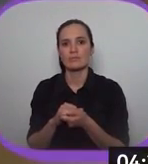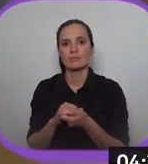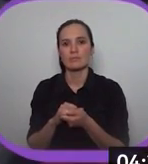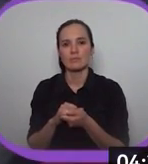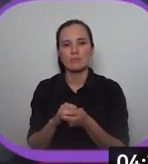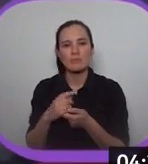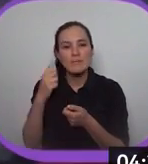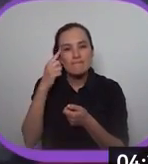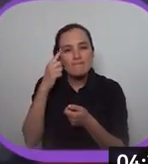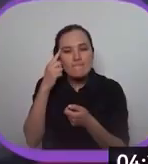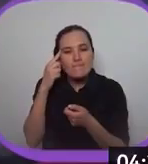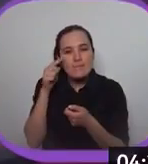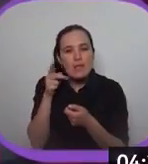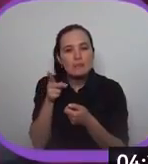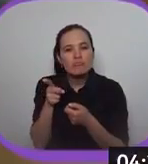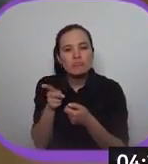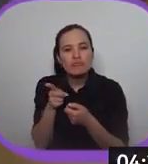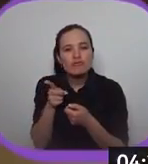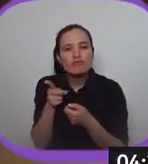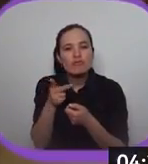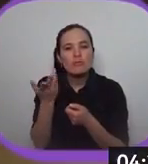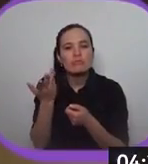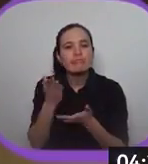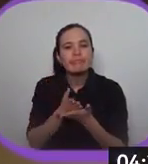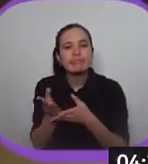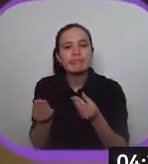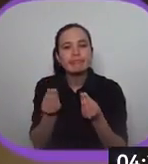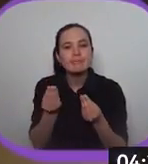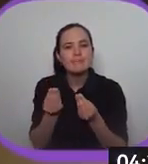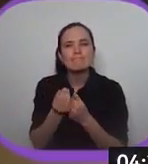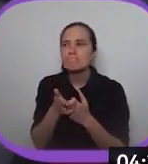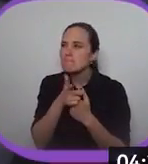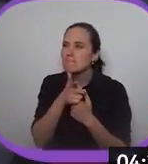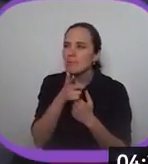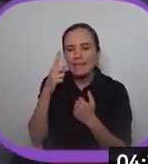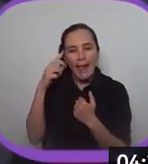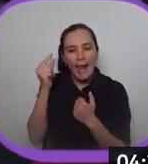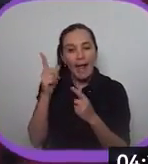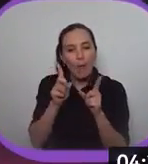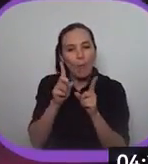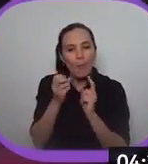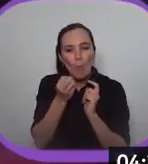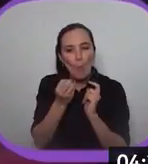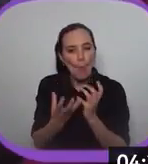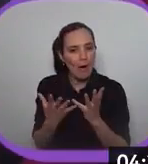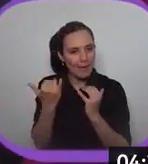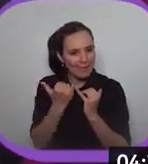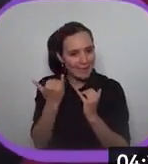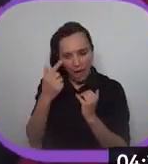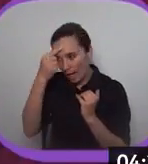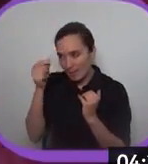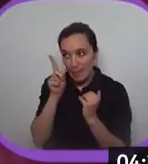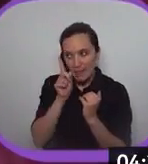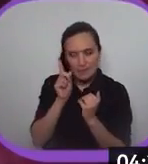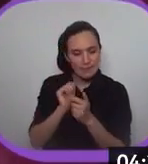Hatch, ¿qué crees que debemos hacer con los prisioneros? Tengo algunas buenas ideas,